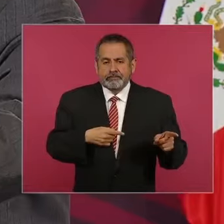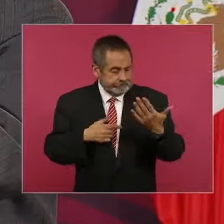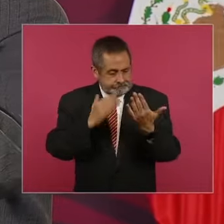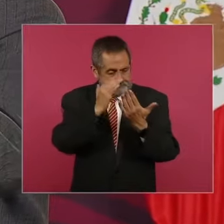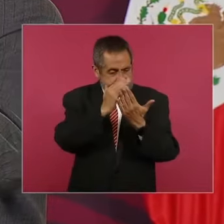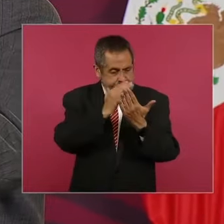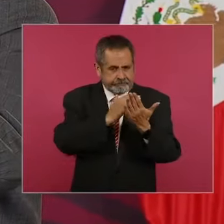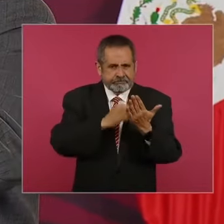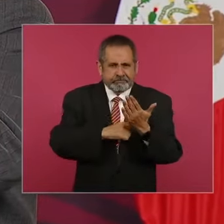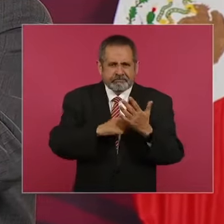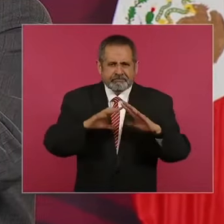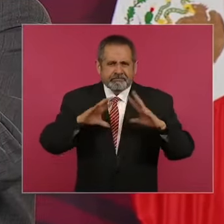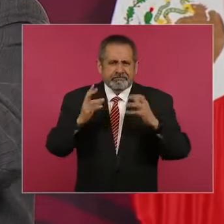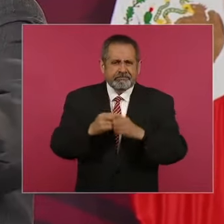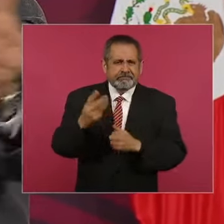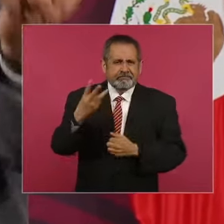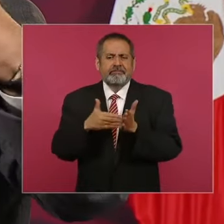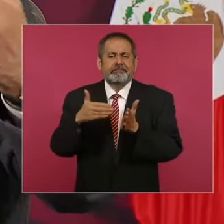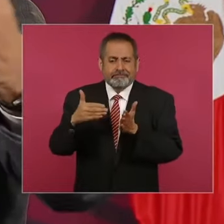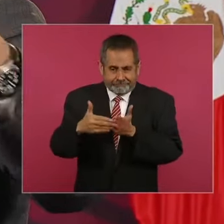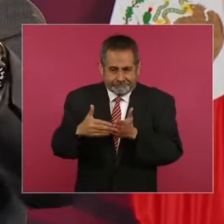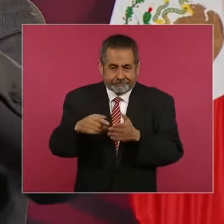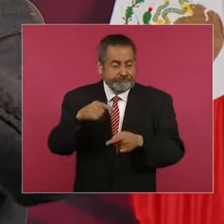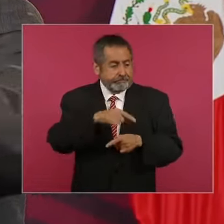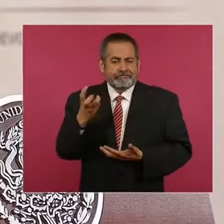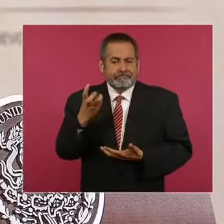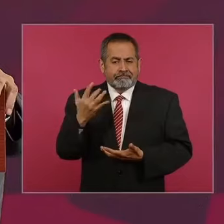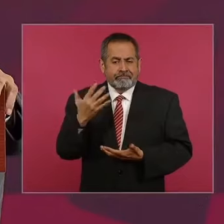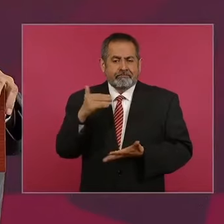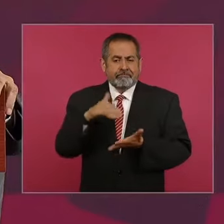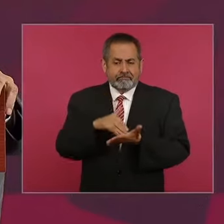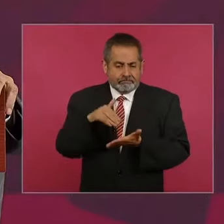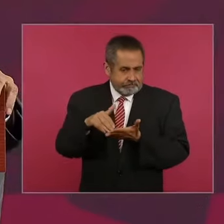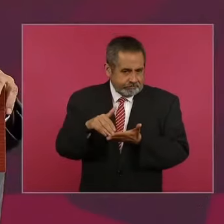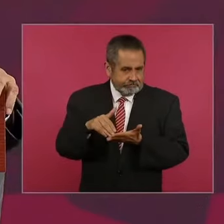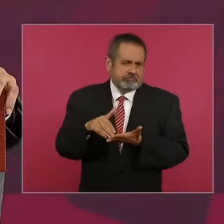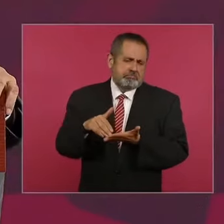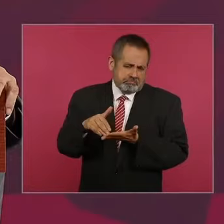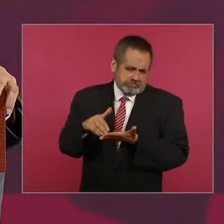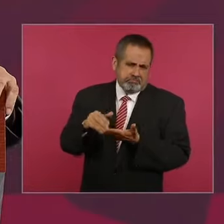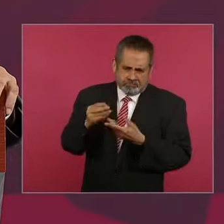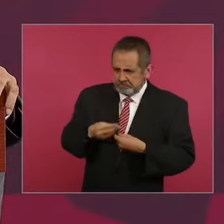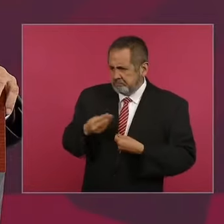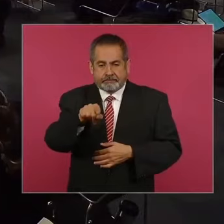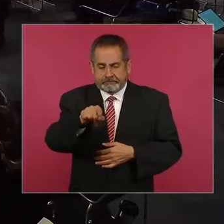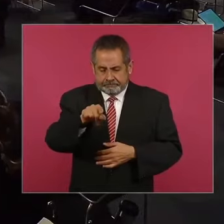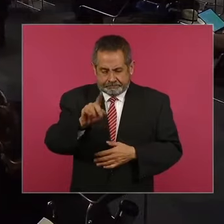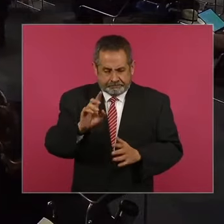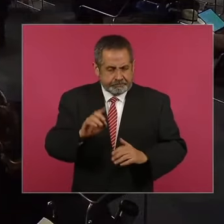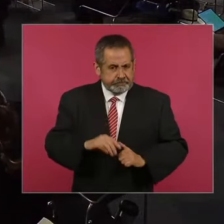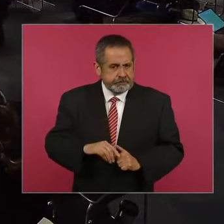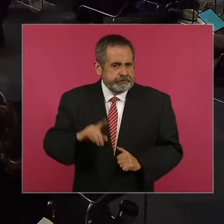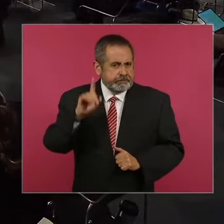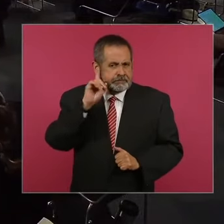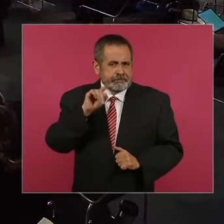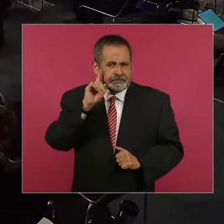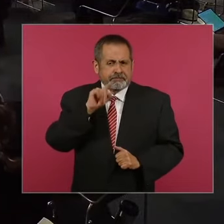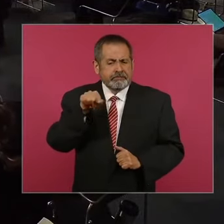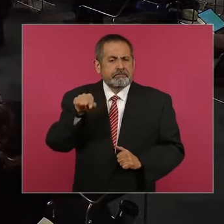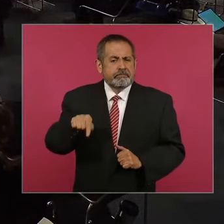enviando creo que 350 millones de decomiso para entregarles, y mañana